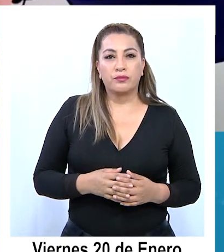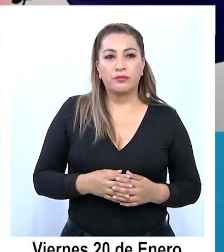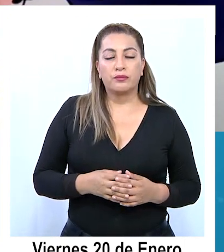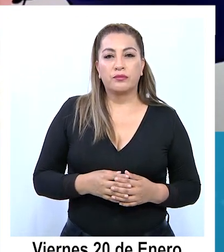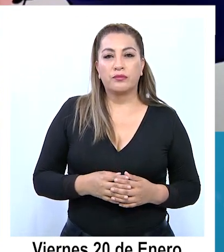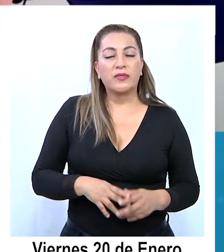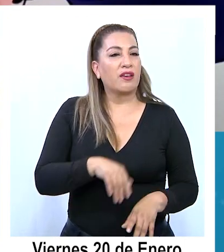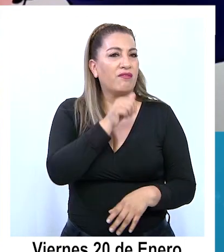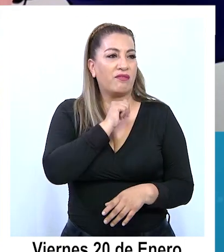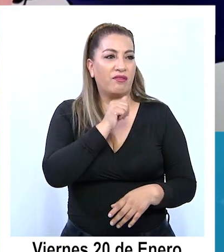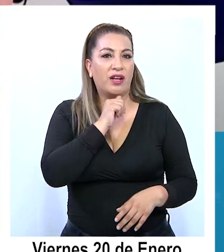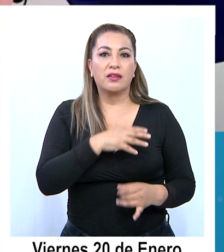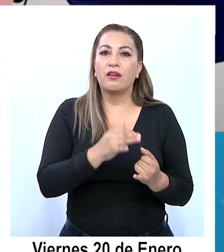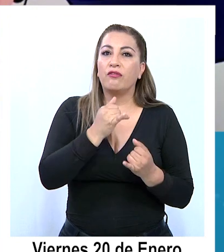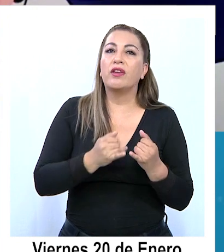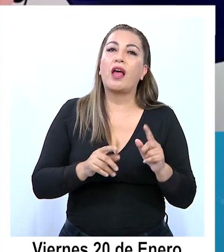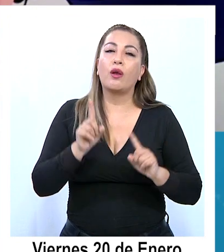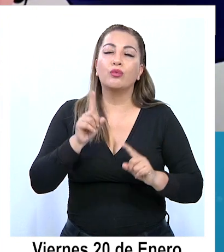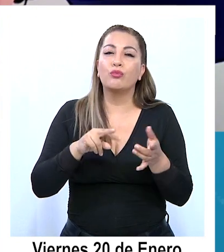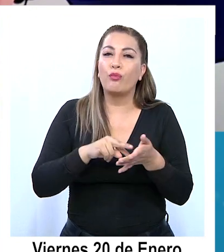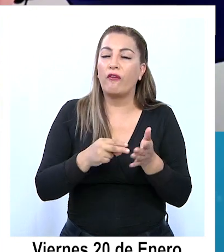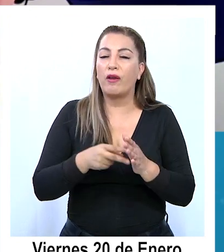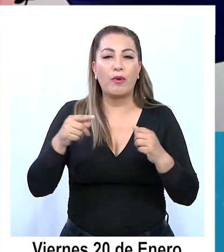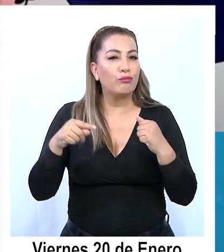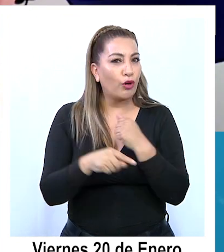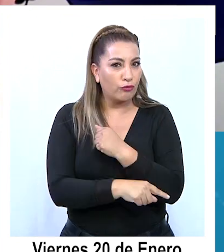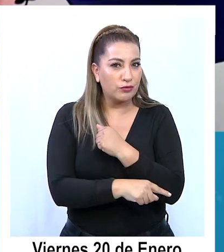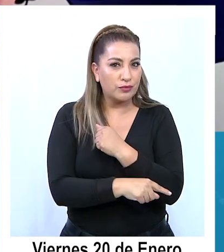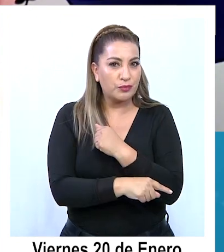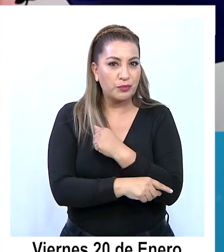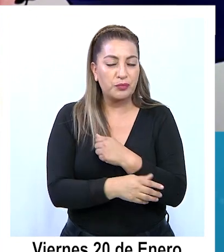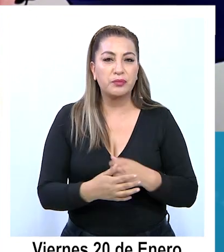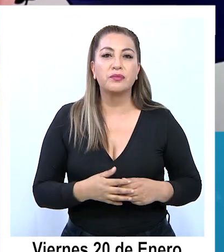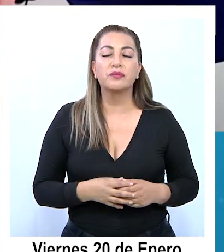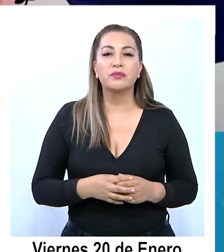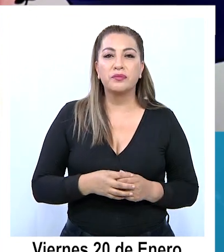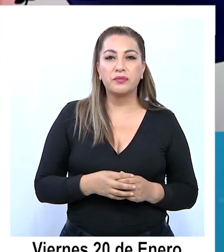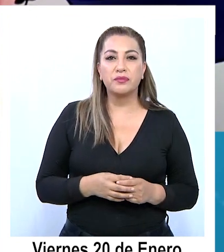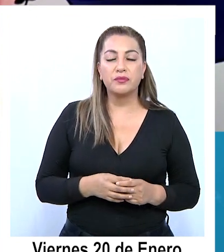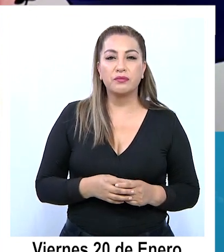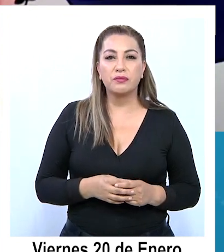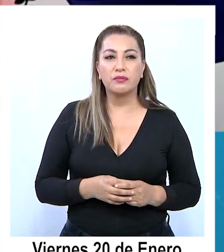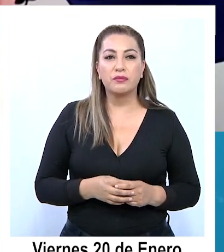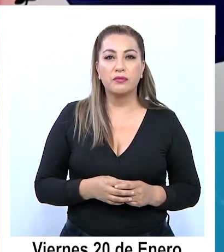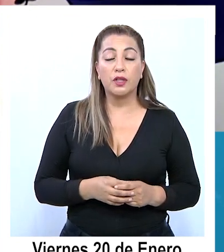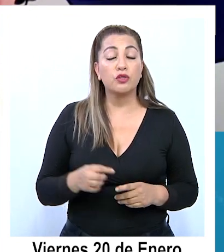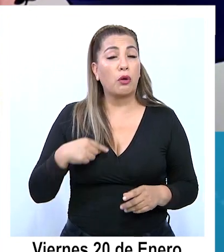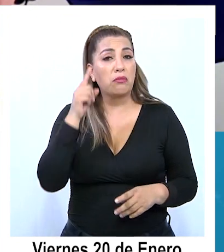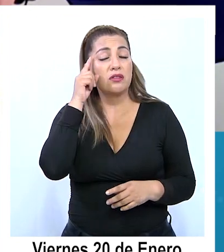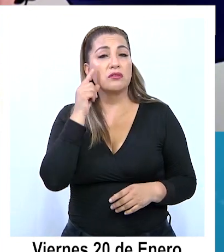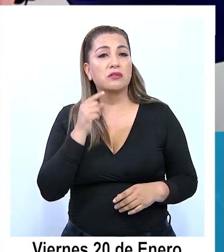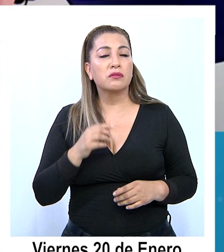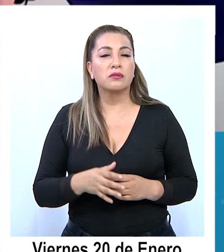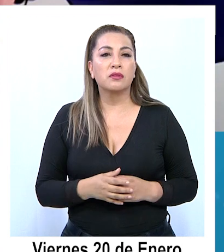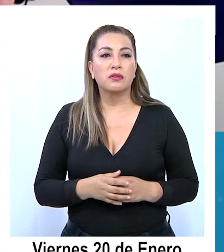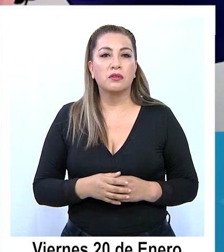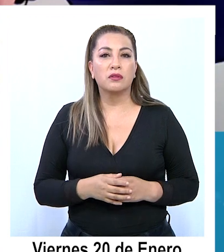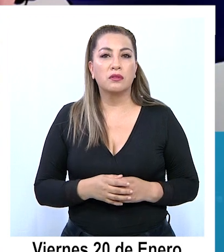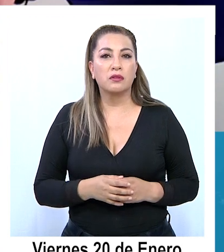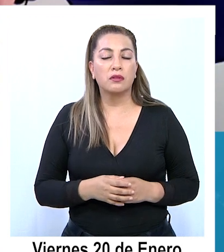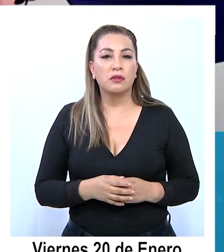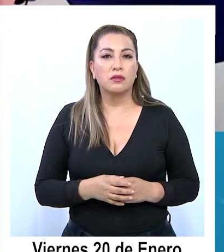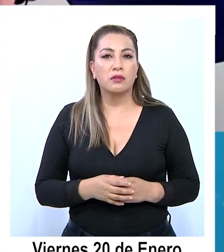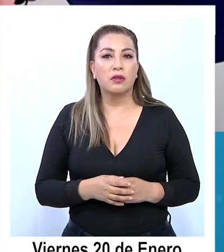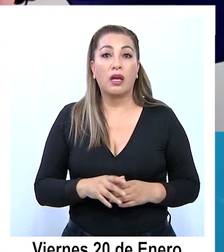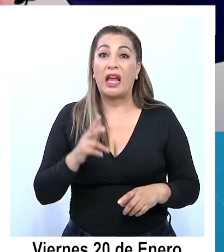no ha terminado tampoco el problema de fondo y Claro. no va a terminar con ello, pero han disminuido